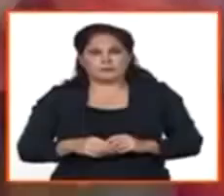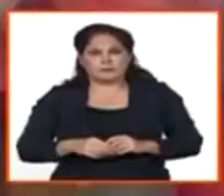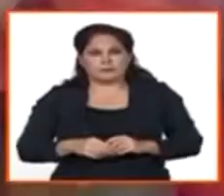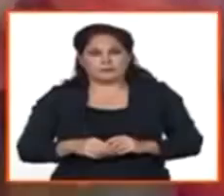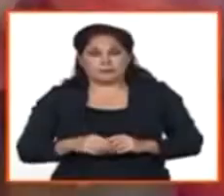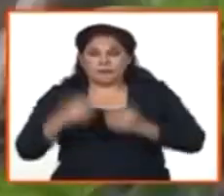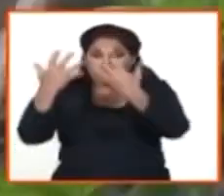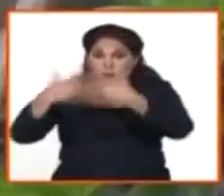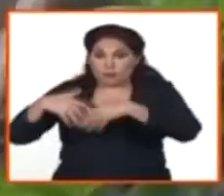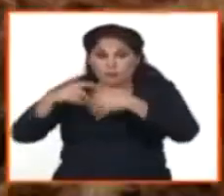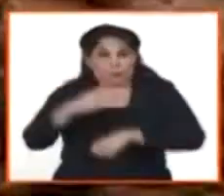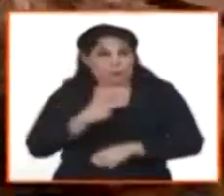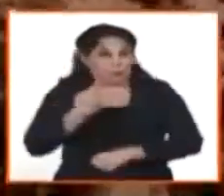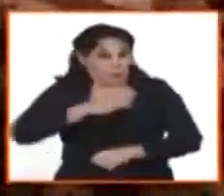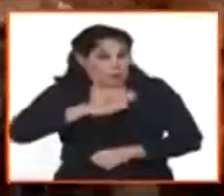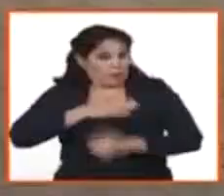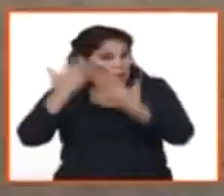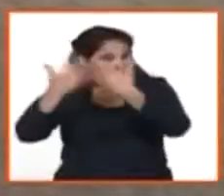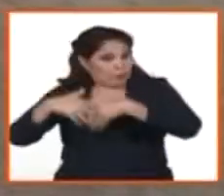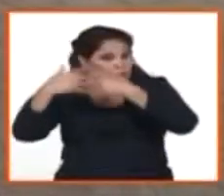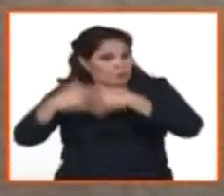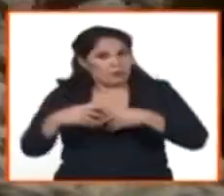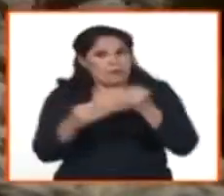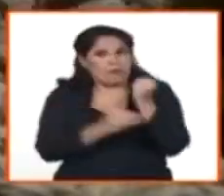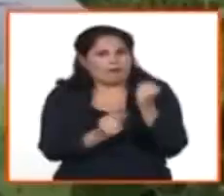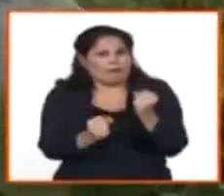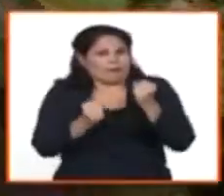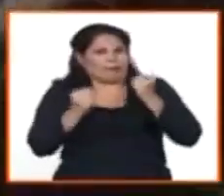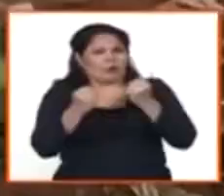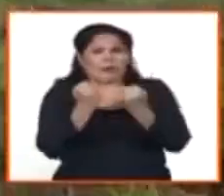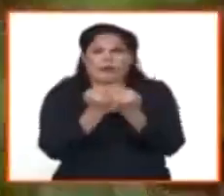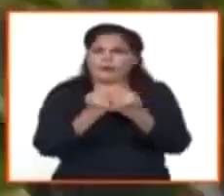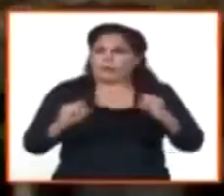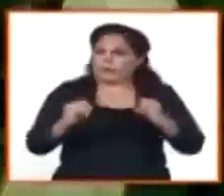Producir nuestros alimentos nos hace más libres.